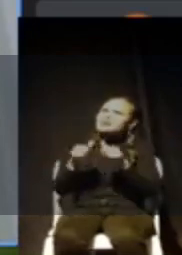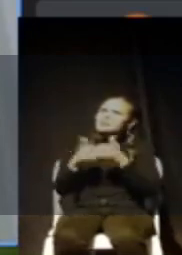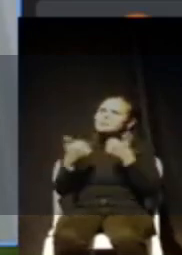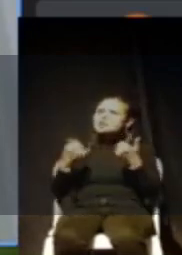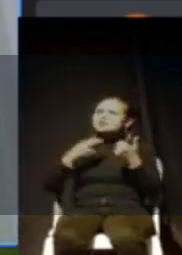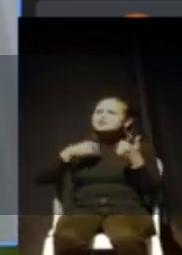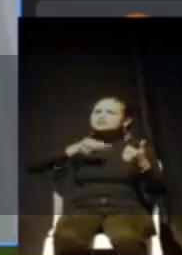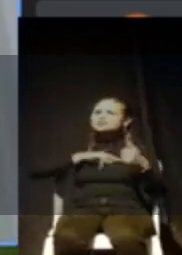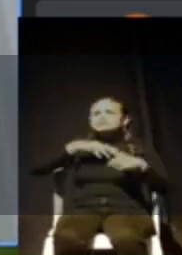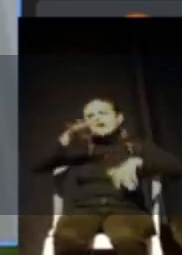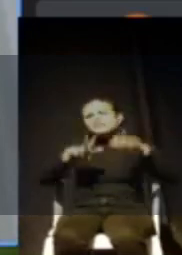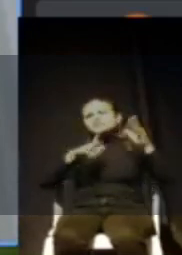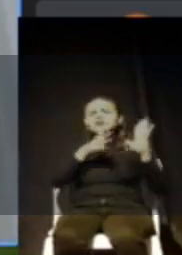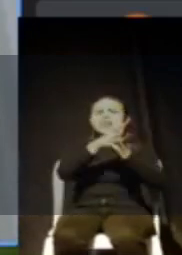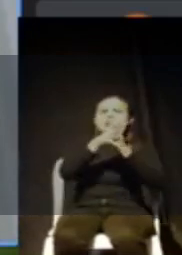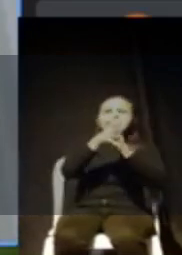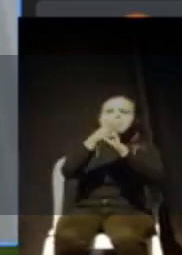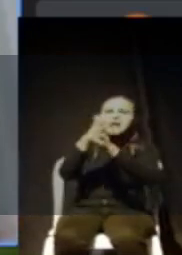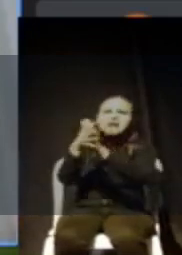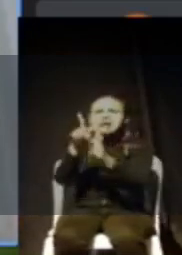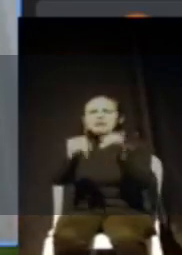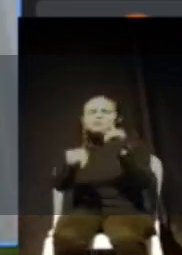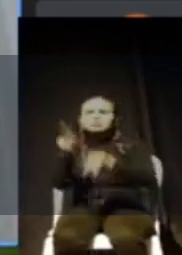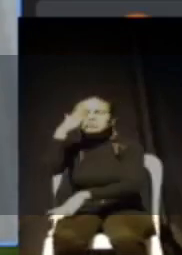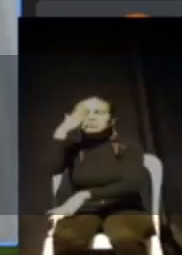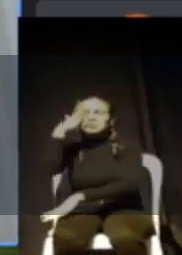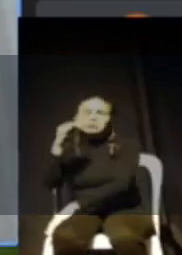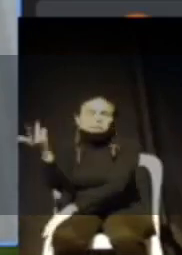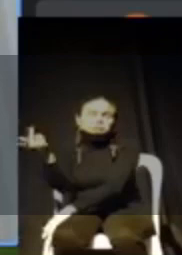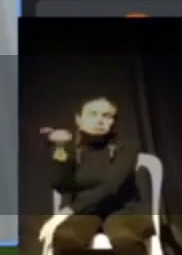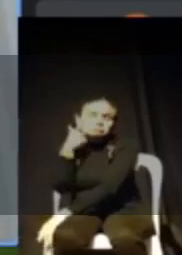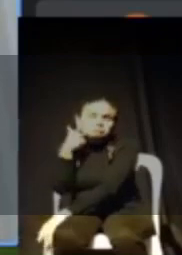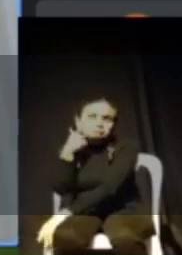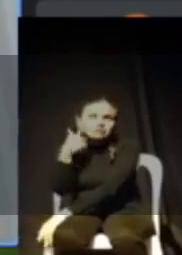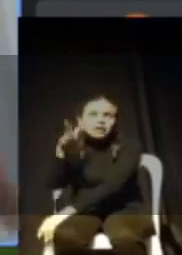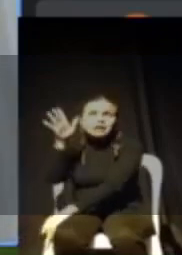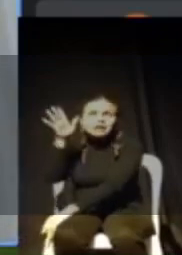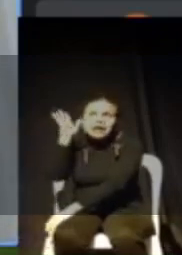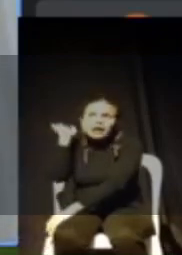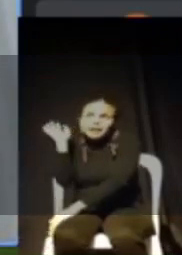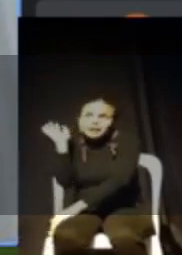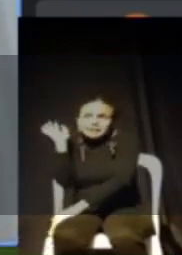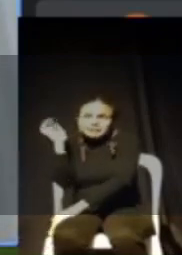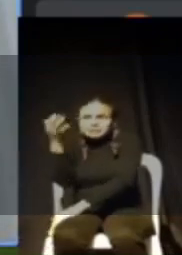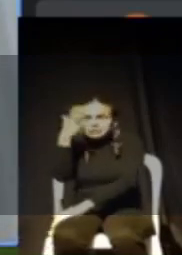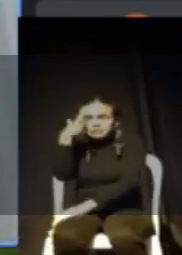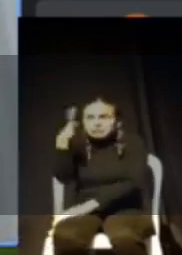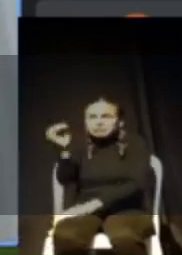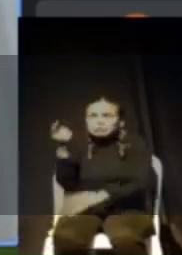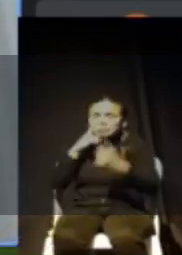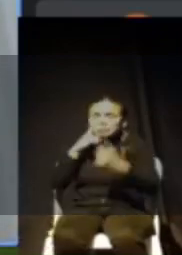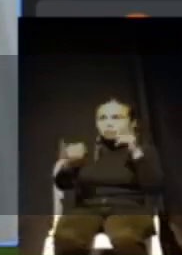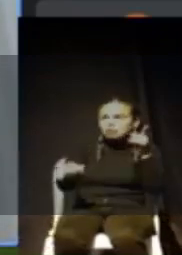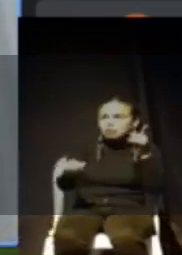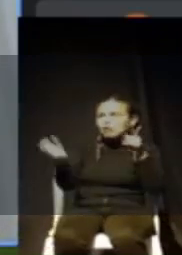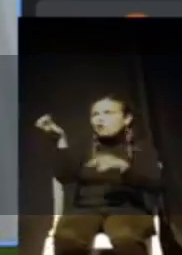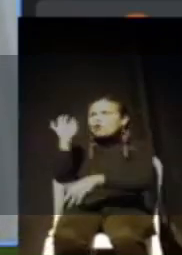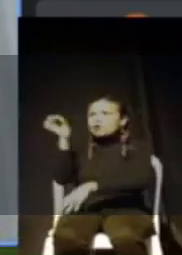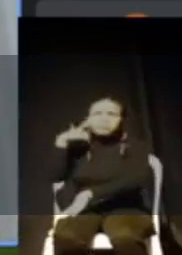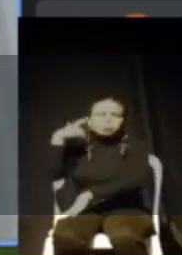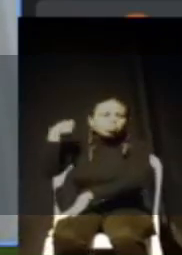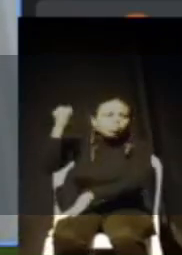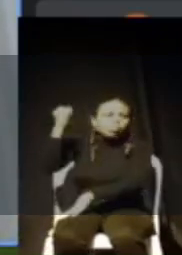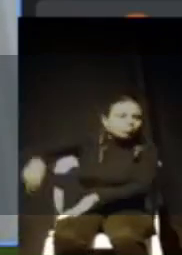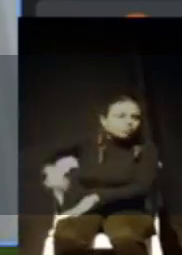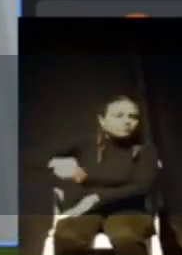algunos casos, como los que hemos escuchado, no sé si fue por omisión o un olvido, ¿Por qué no hay